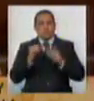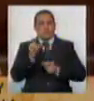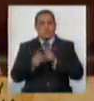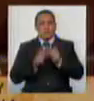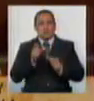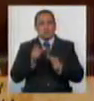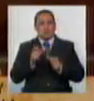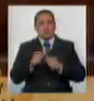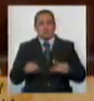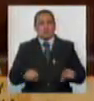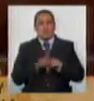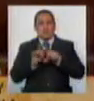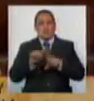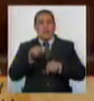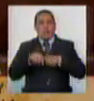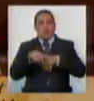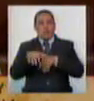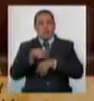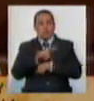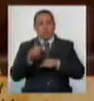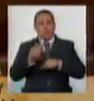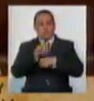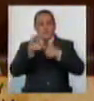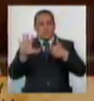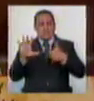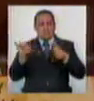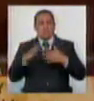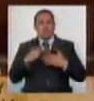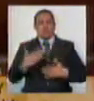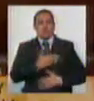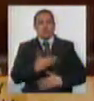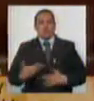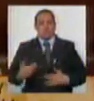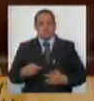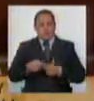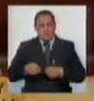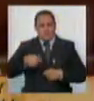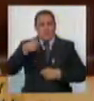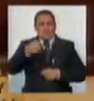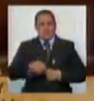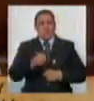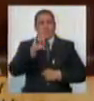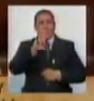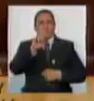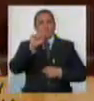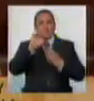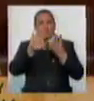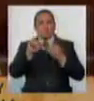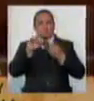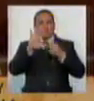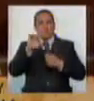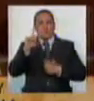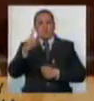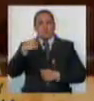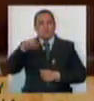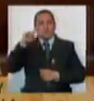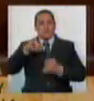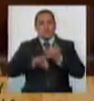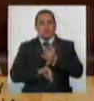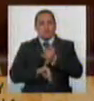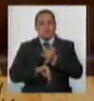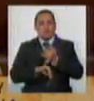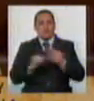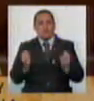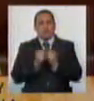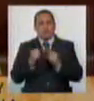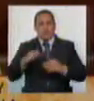personal. A julio del 2016, mi gobierno habrá invertido 1.951 millones de nuevos soles